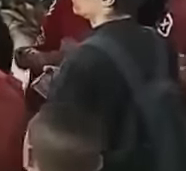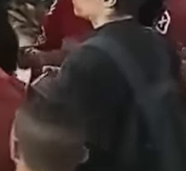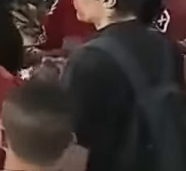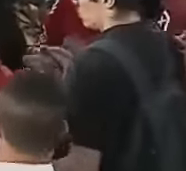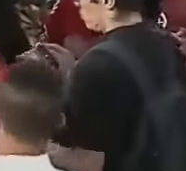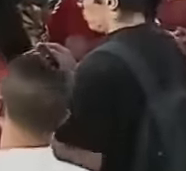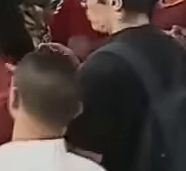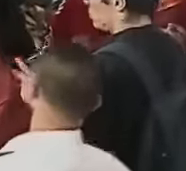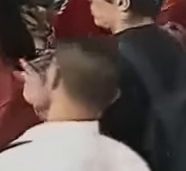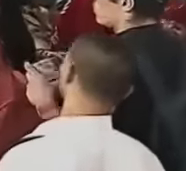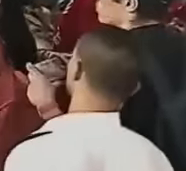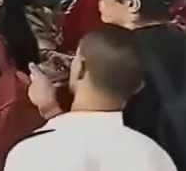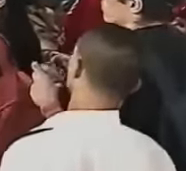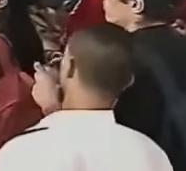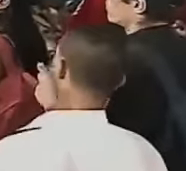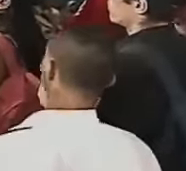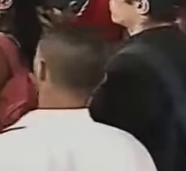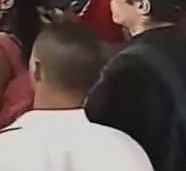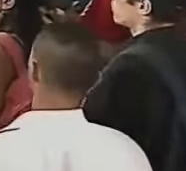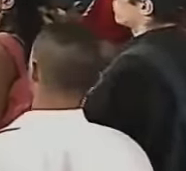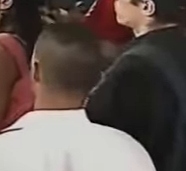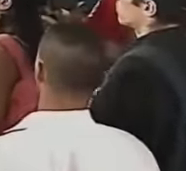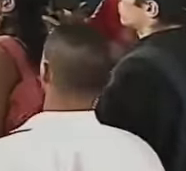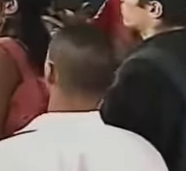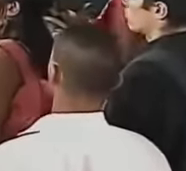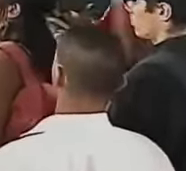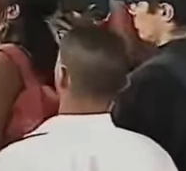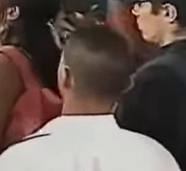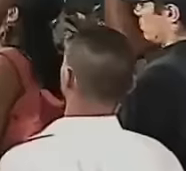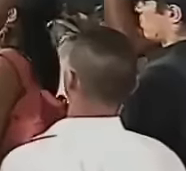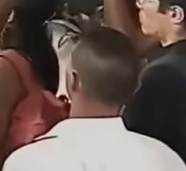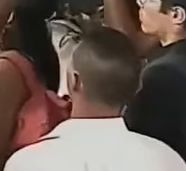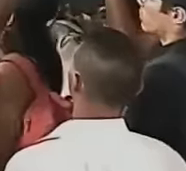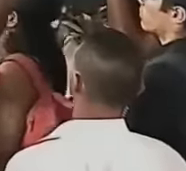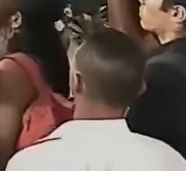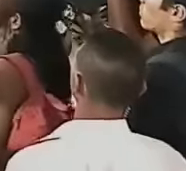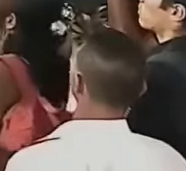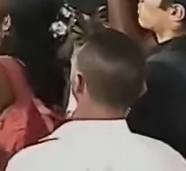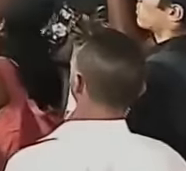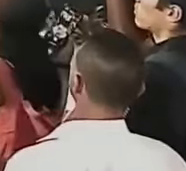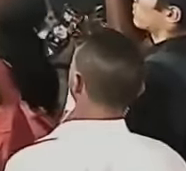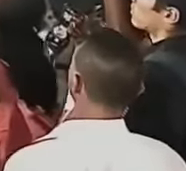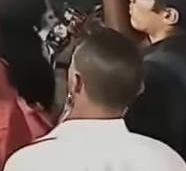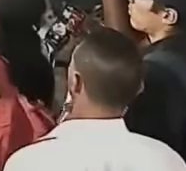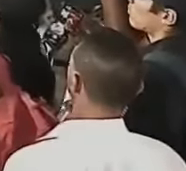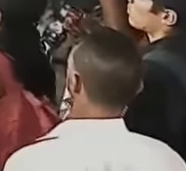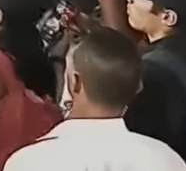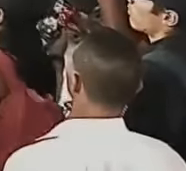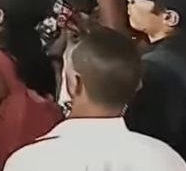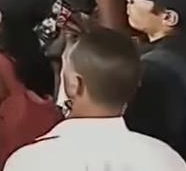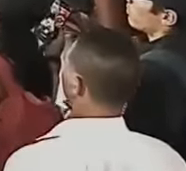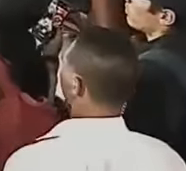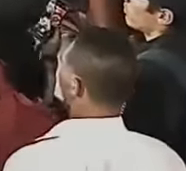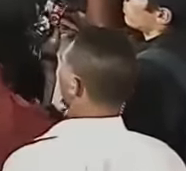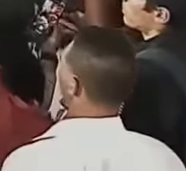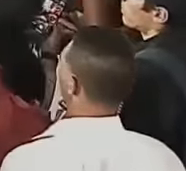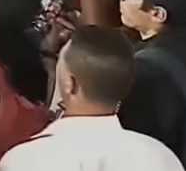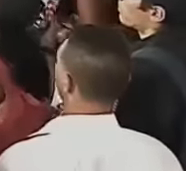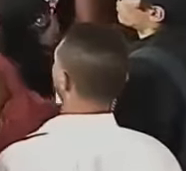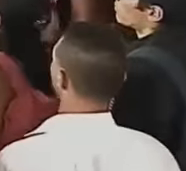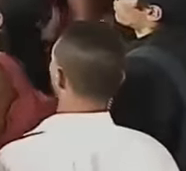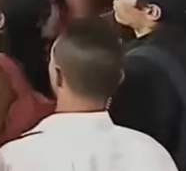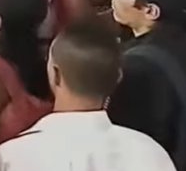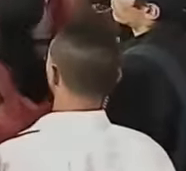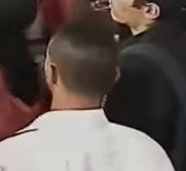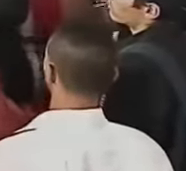puntos claros también ha sido que reclamamos que la comunidad internacional respete la soberanía y la voluntad democrática